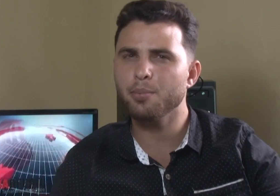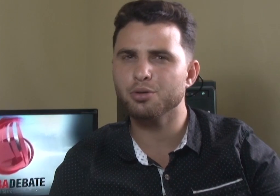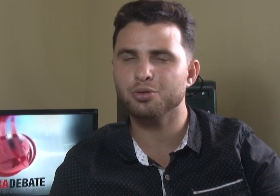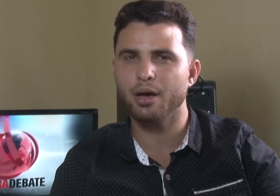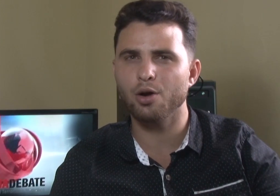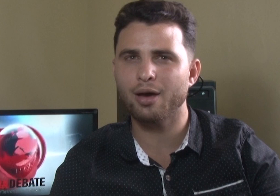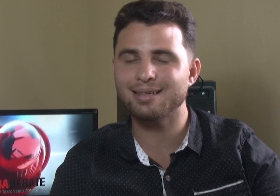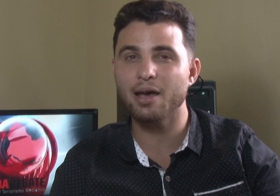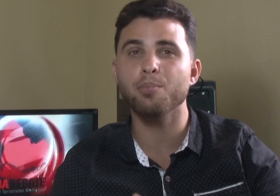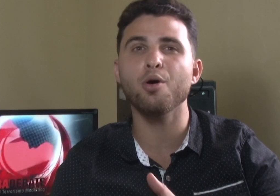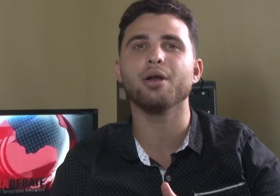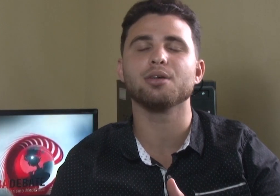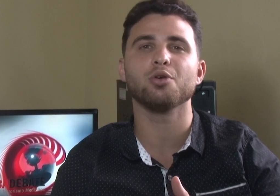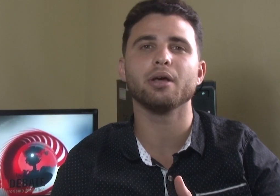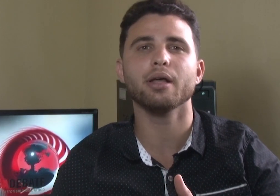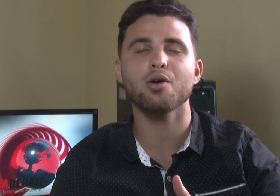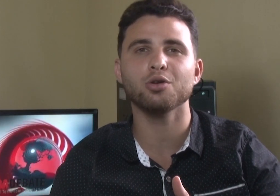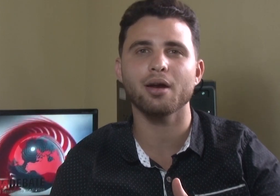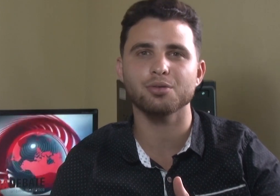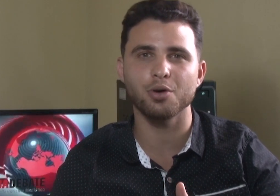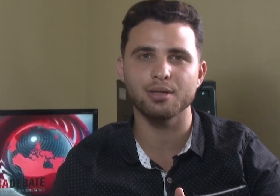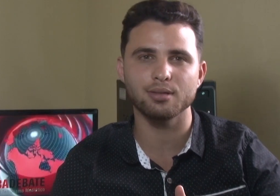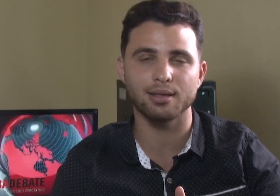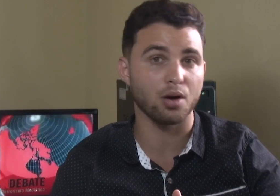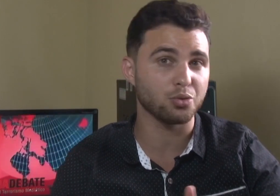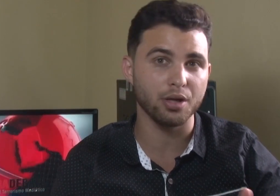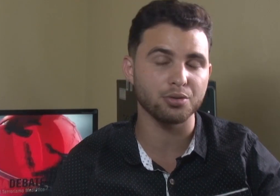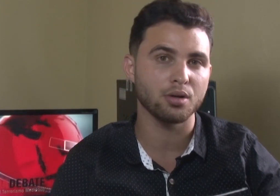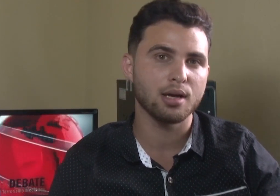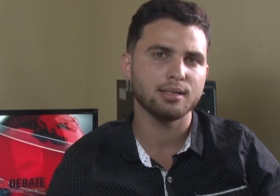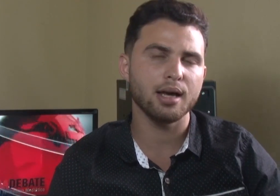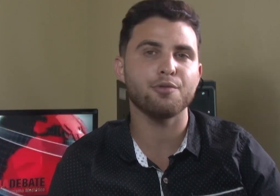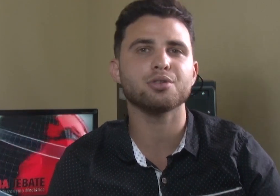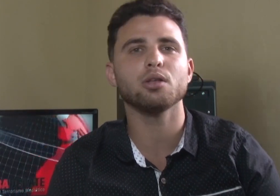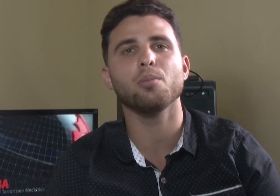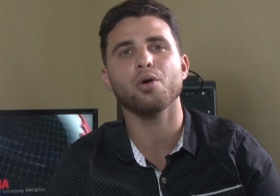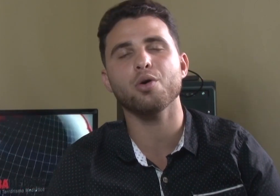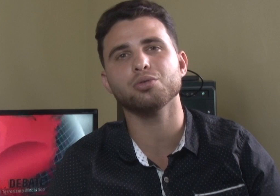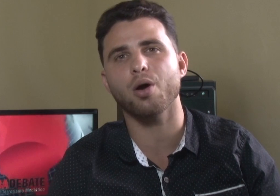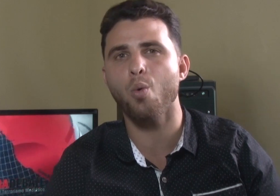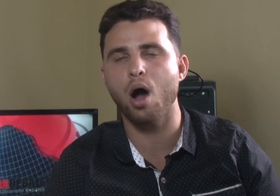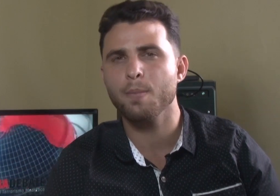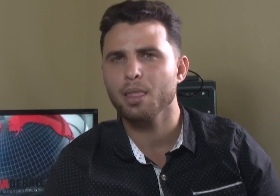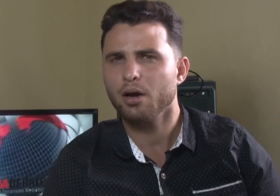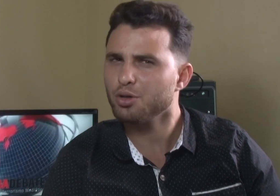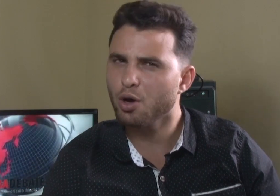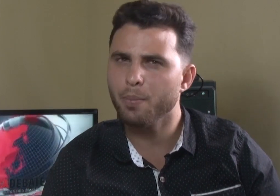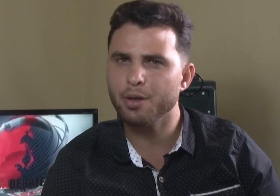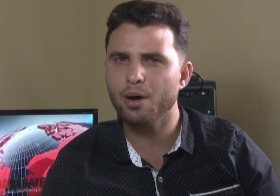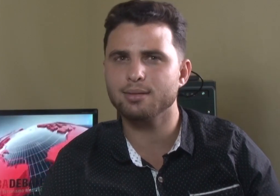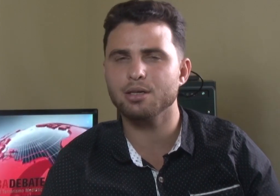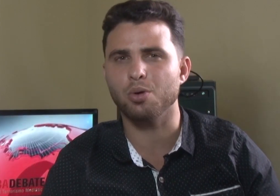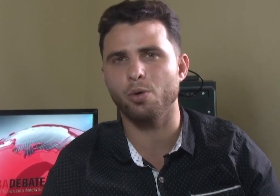En tiempos en los que se impone la solidaridad con otras naciones, Estados Unidos sigue reforzando el bloqueo contra Cuba. No